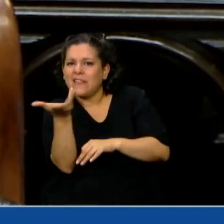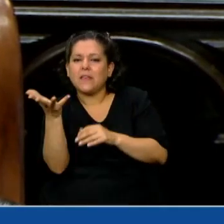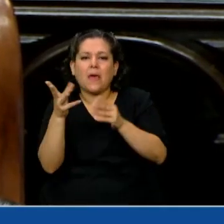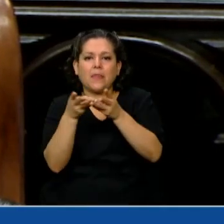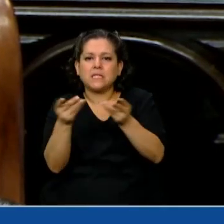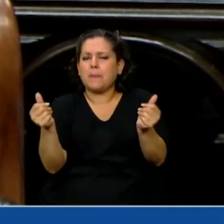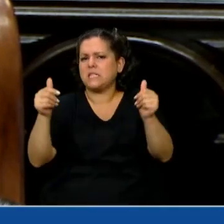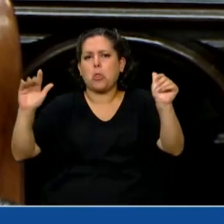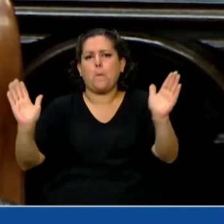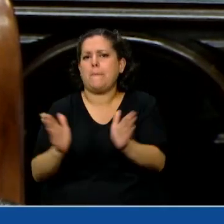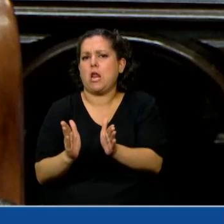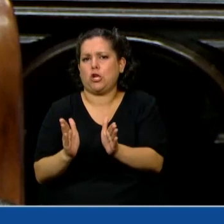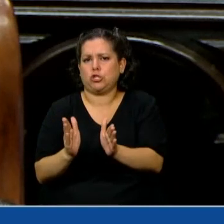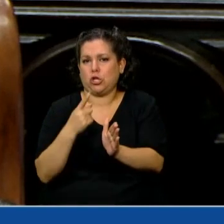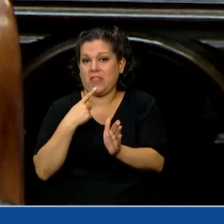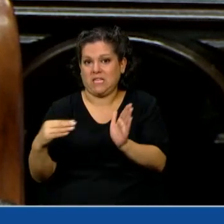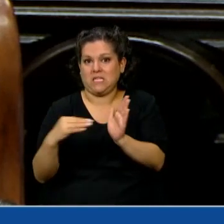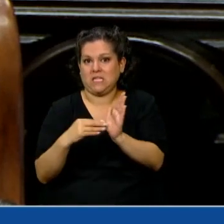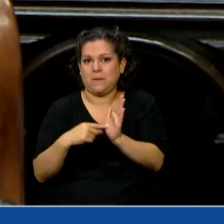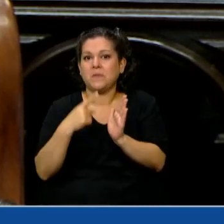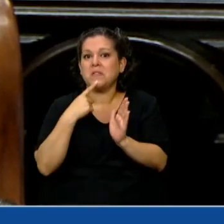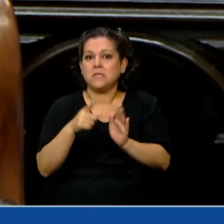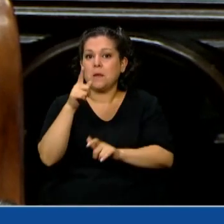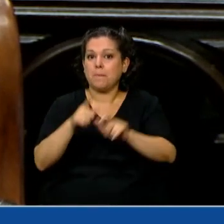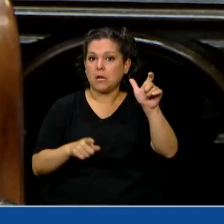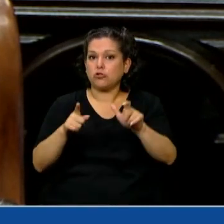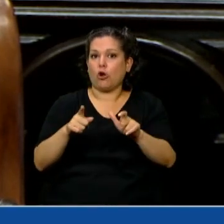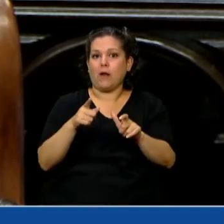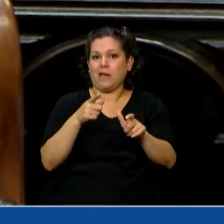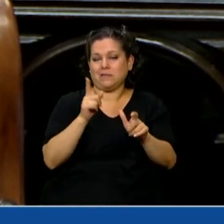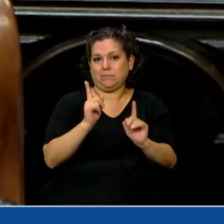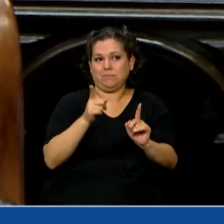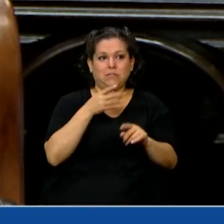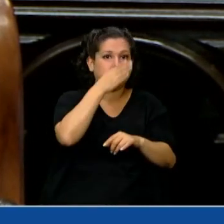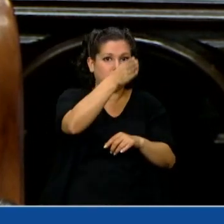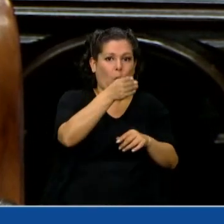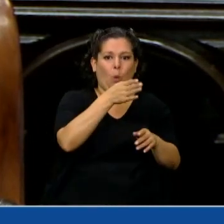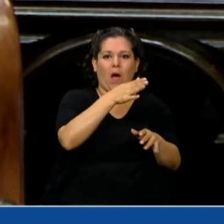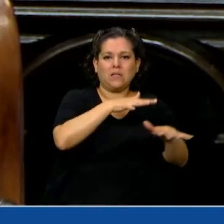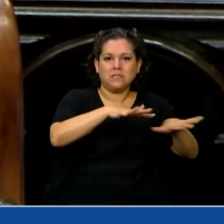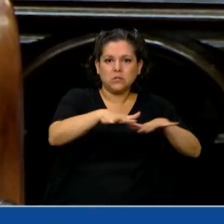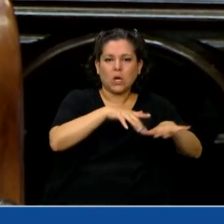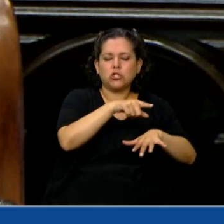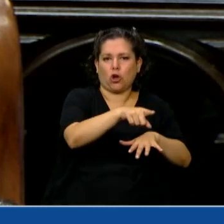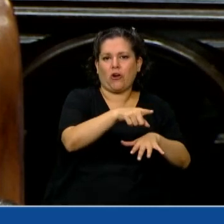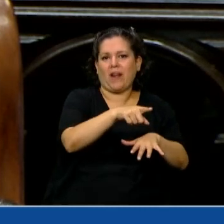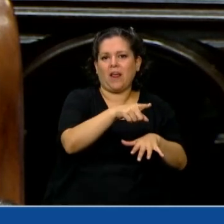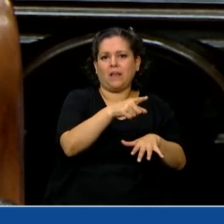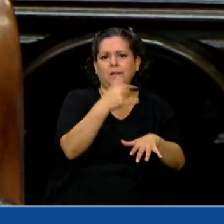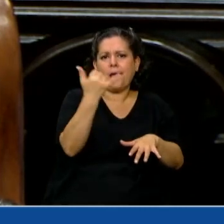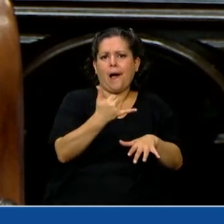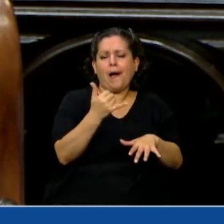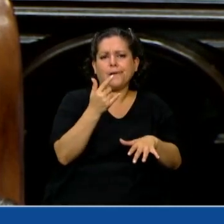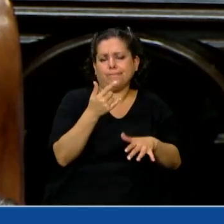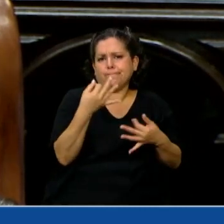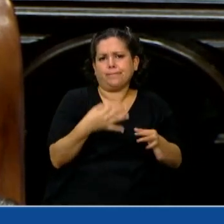menos. Y en este caso dice que estas víctimas de los enfrentamientos cayeron en acciones de carácter